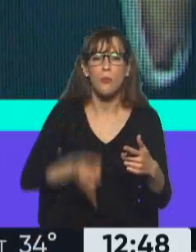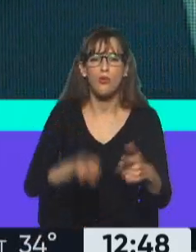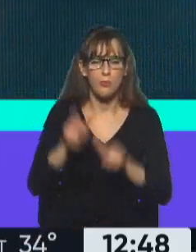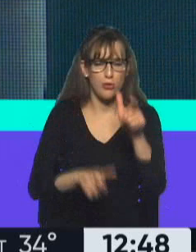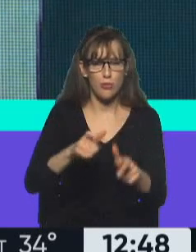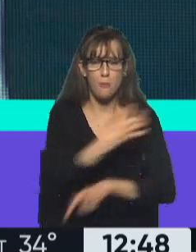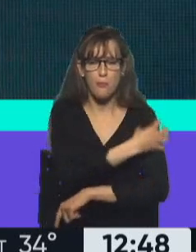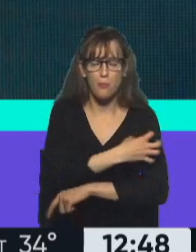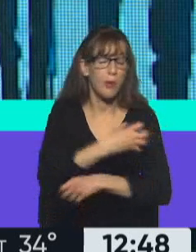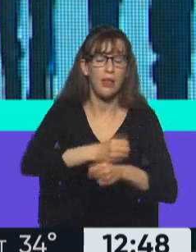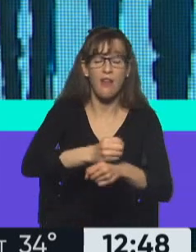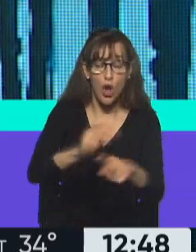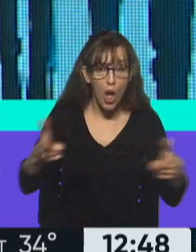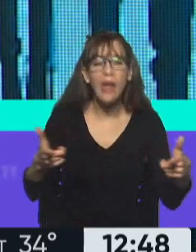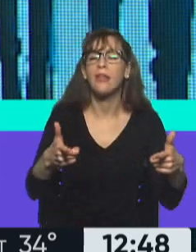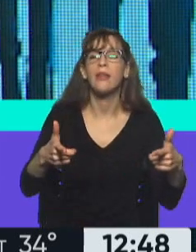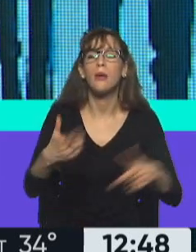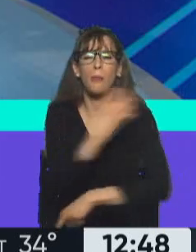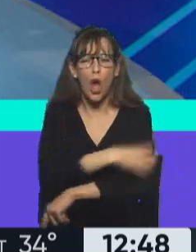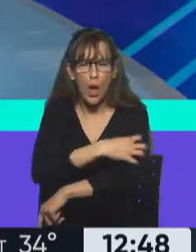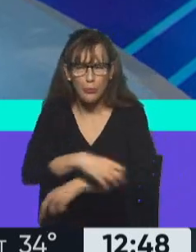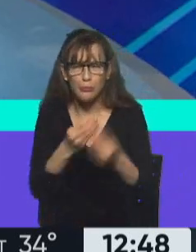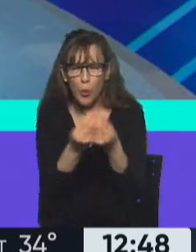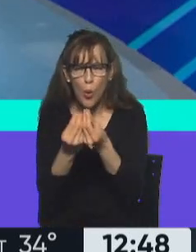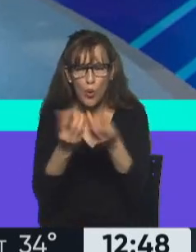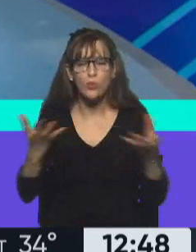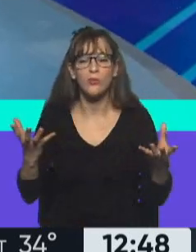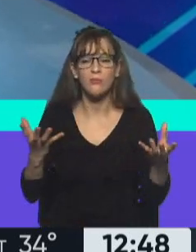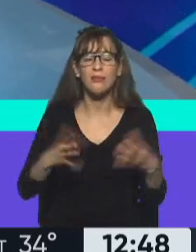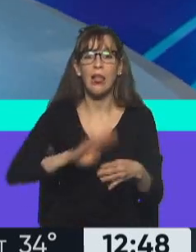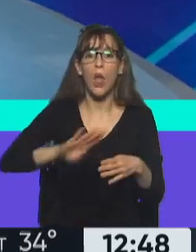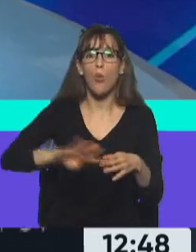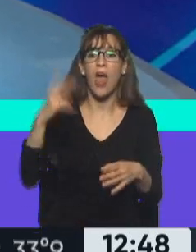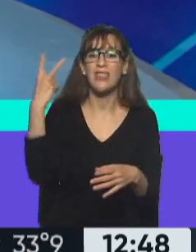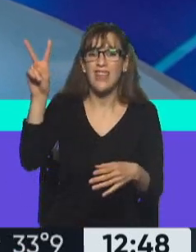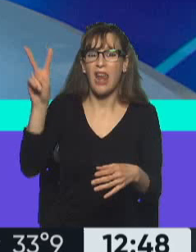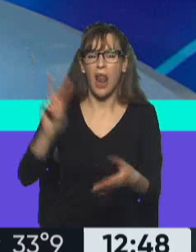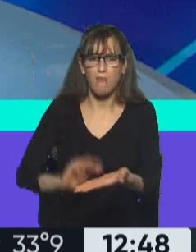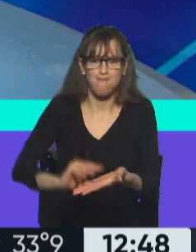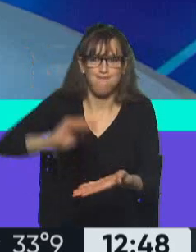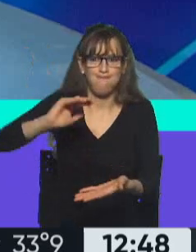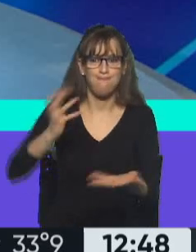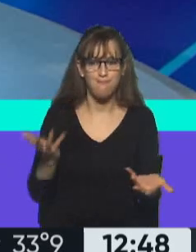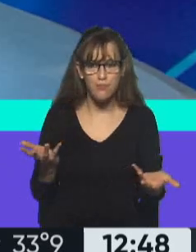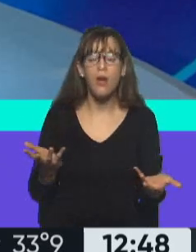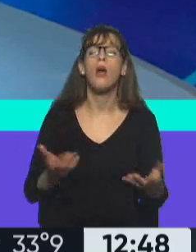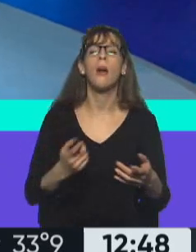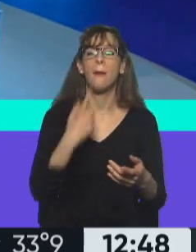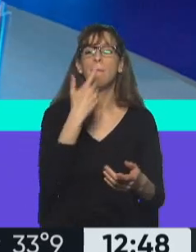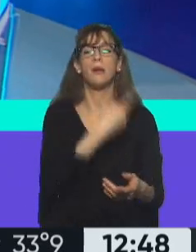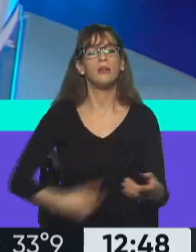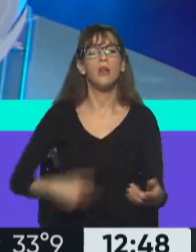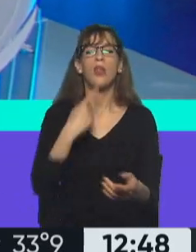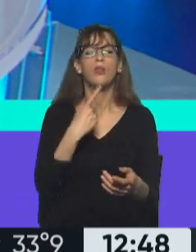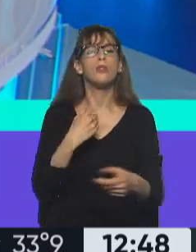una deuda externa impagable comienza a hacer lo que prometió en la campaña que es empezar por los de abajo es decir presidente para